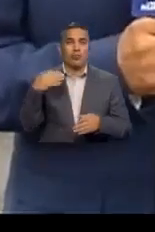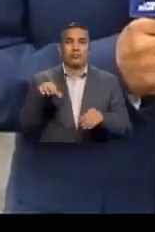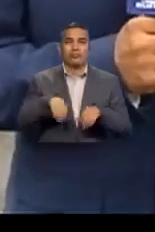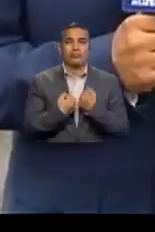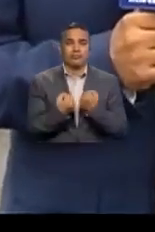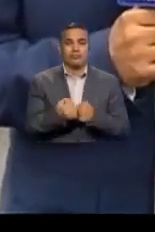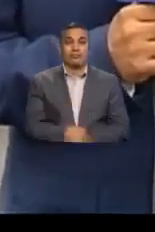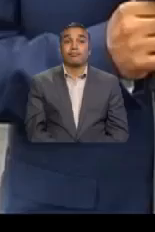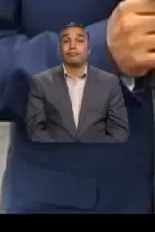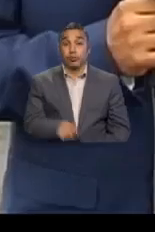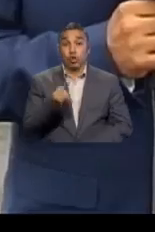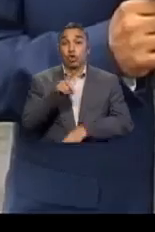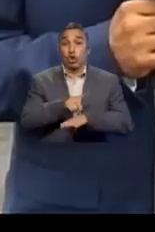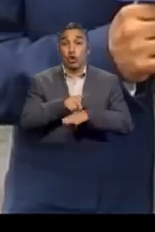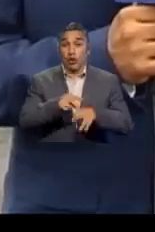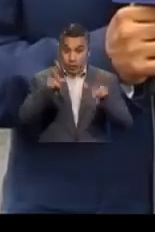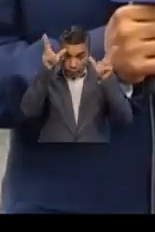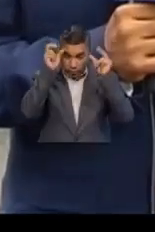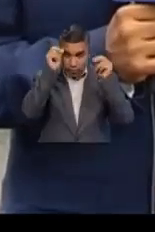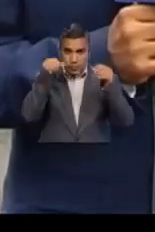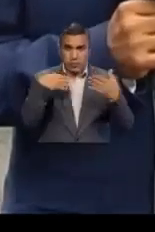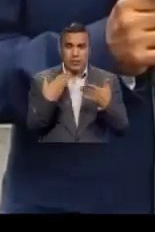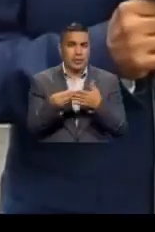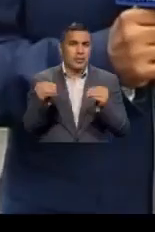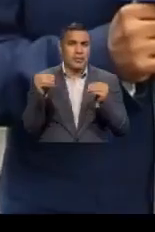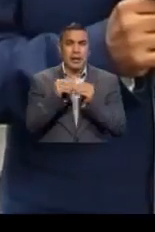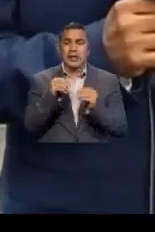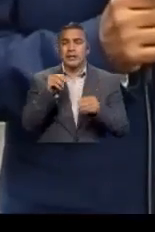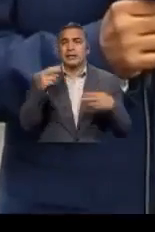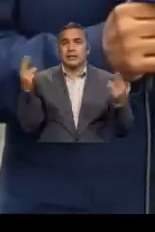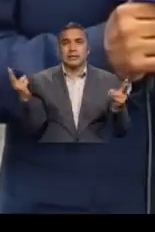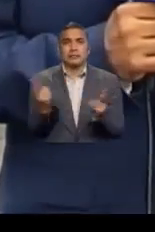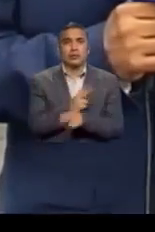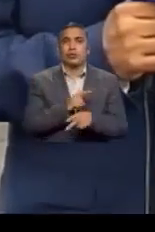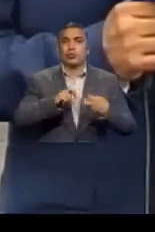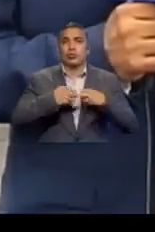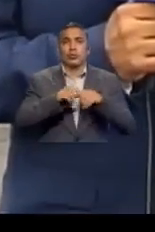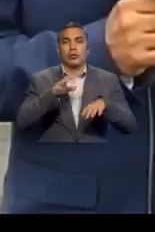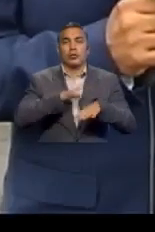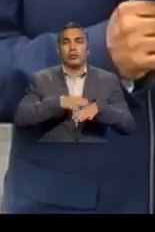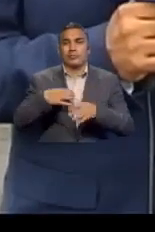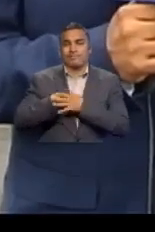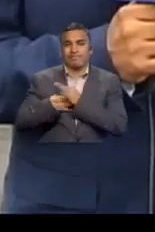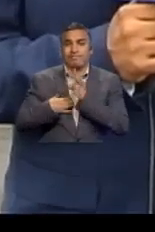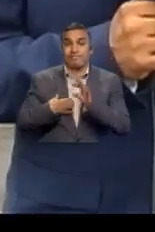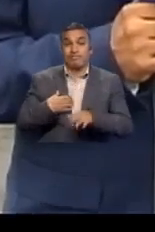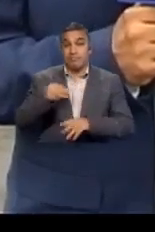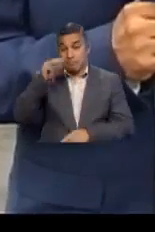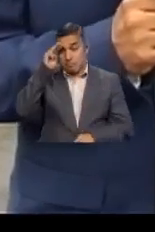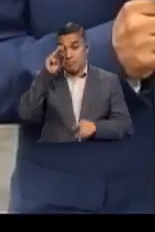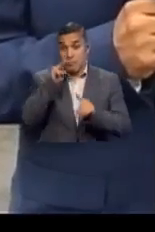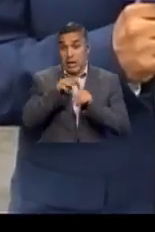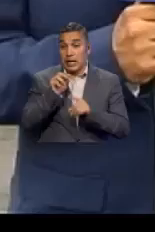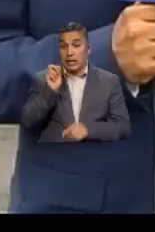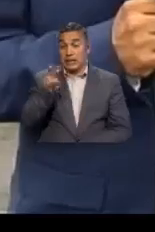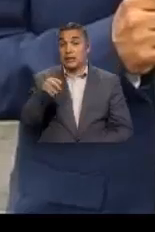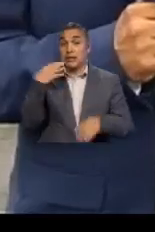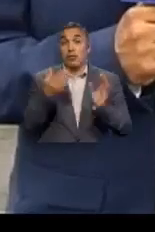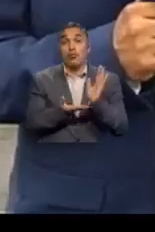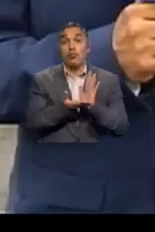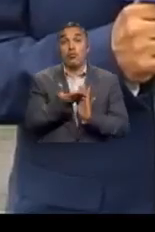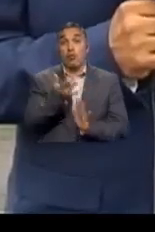Los médicos y el personal de enfermería son los que mayormente han sido golpeados por esta pandemia. Tan solo en el mes de mayo, donde se divisó el